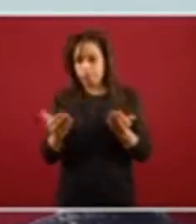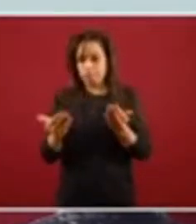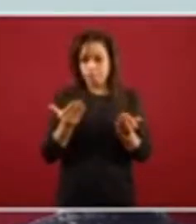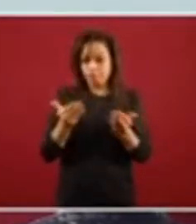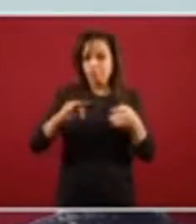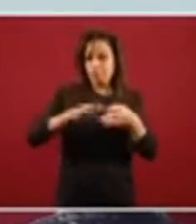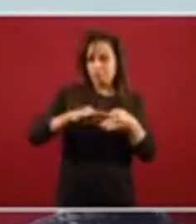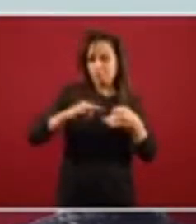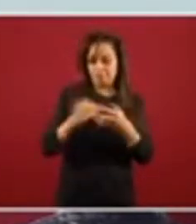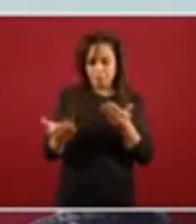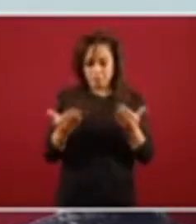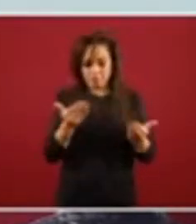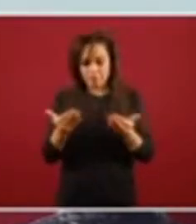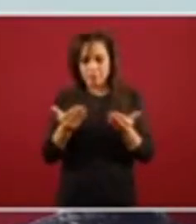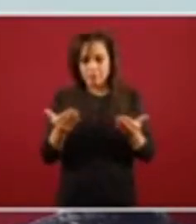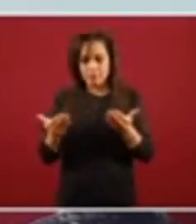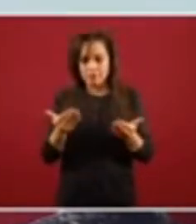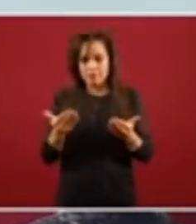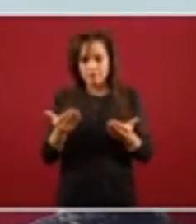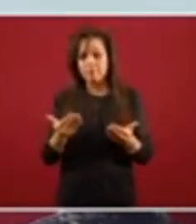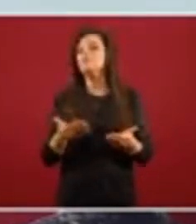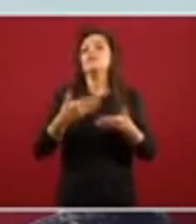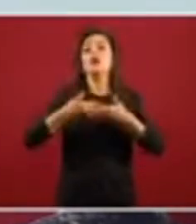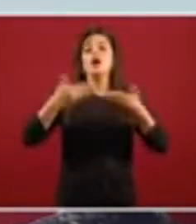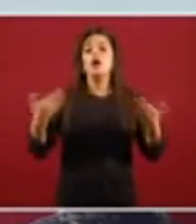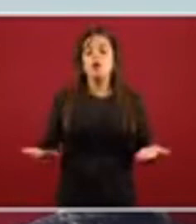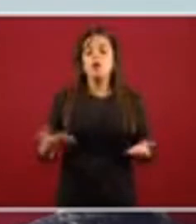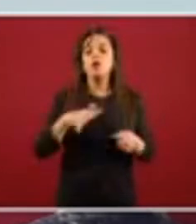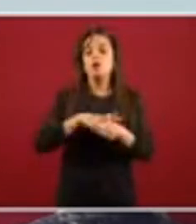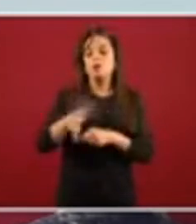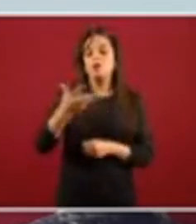insistentemente con la situación de oportunidad que vive México.